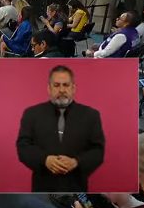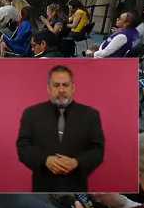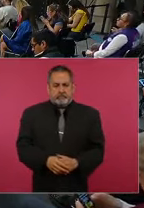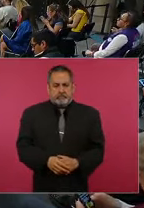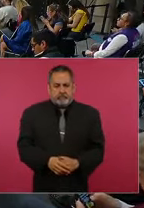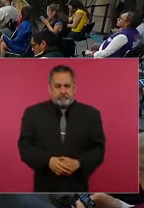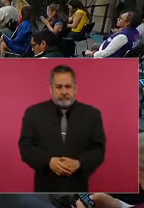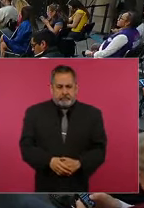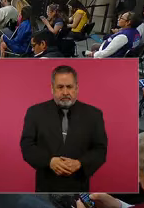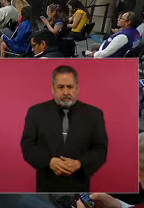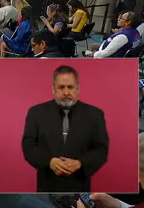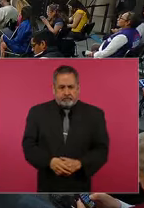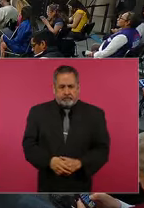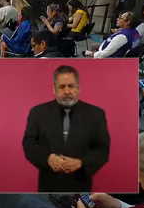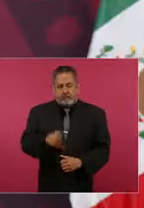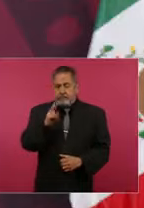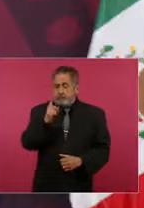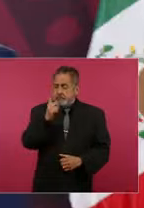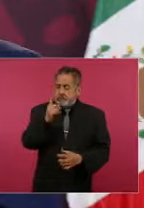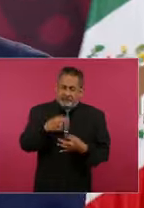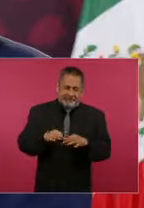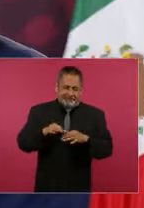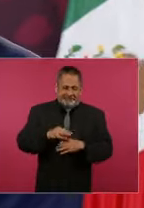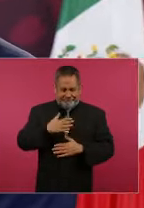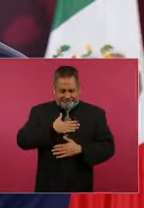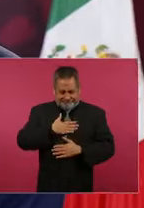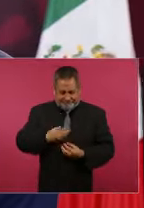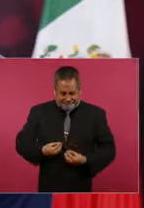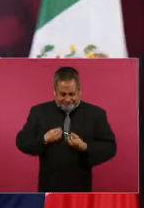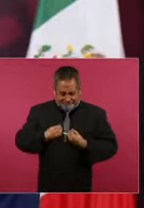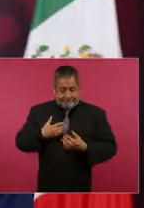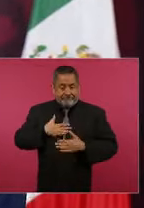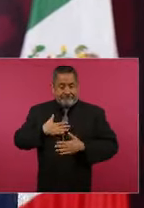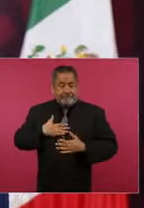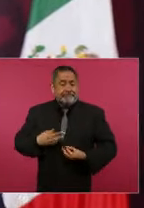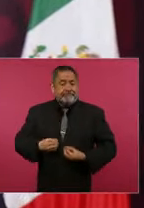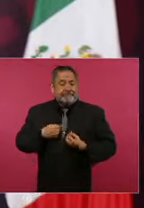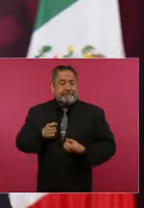lo que estimo más importante en mi vida es la honestidad,